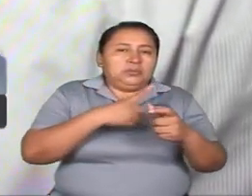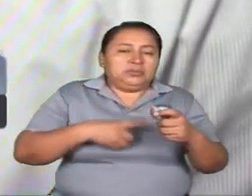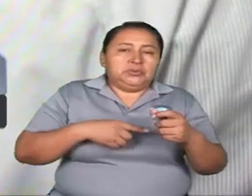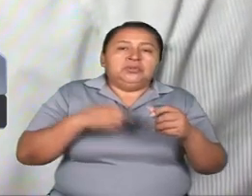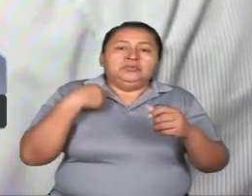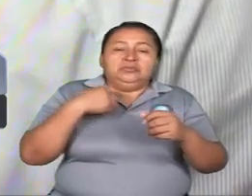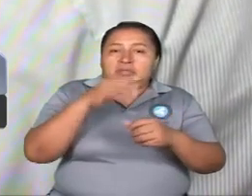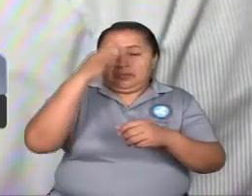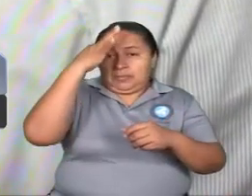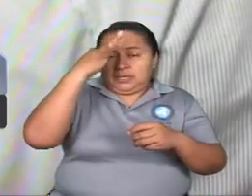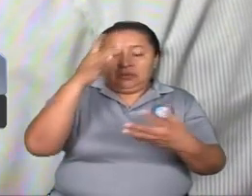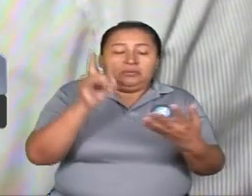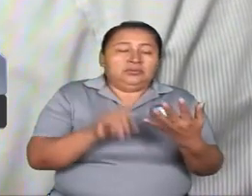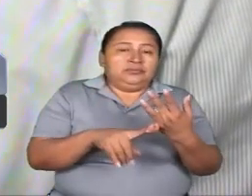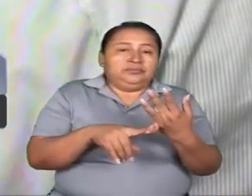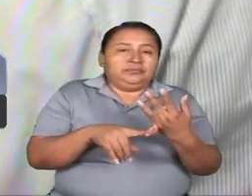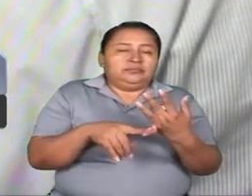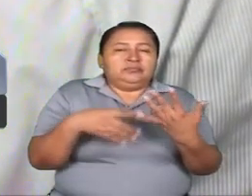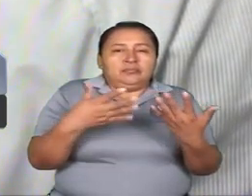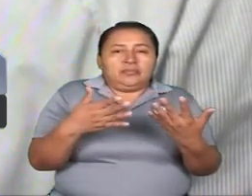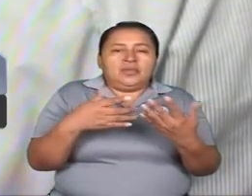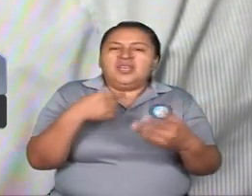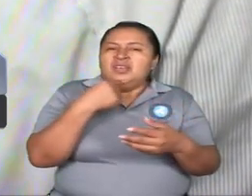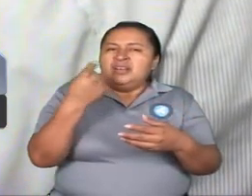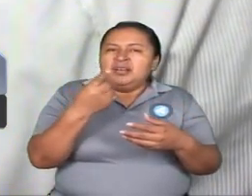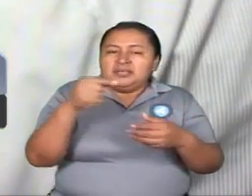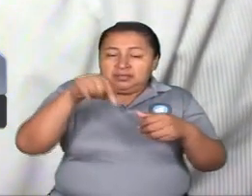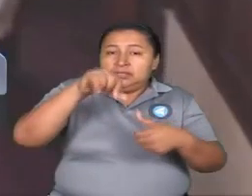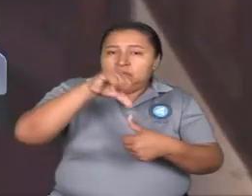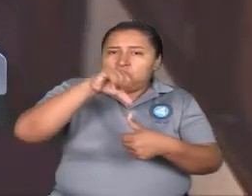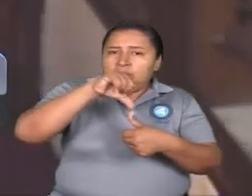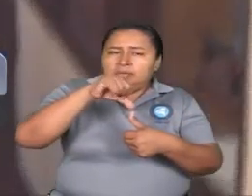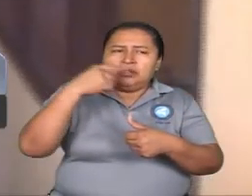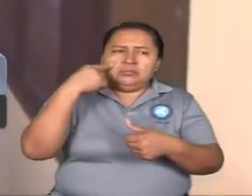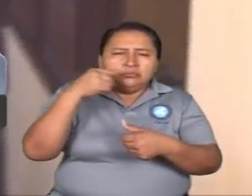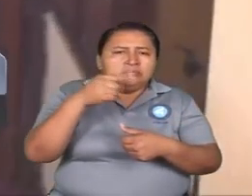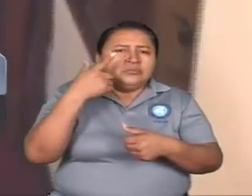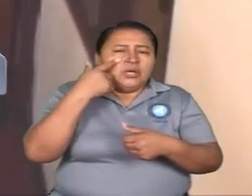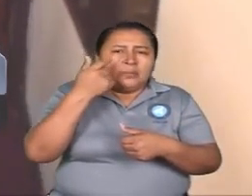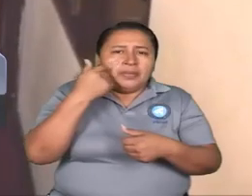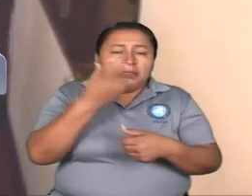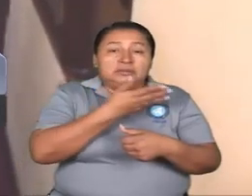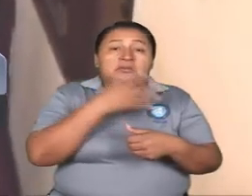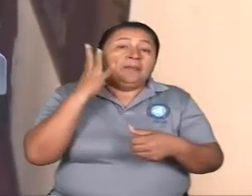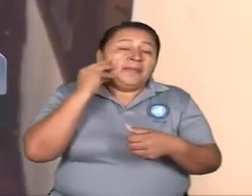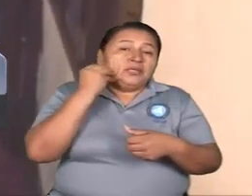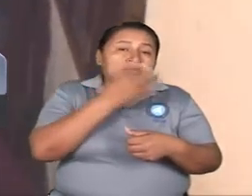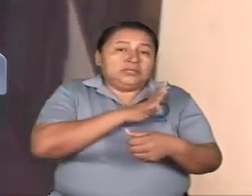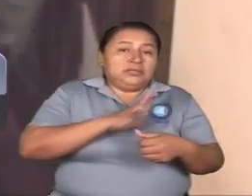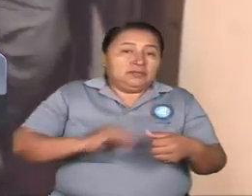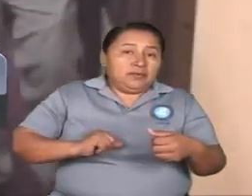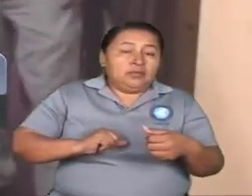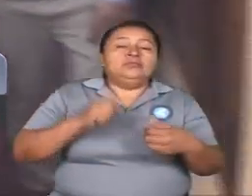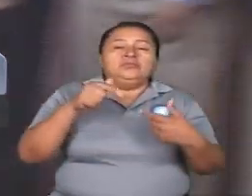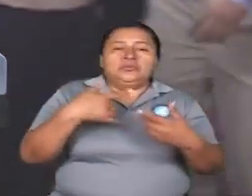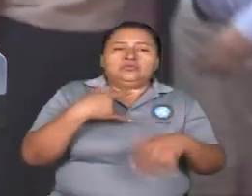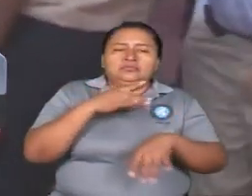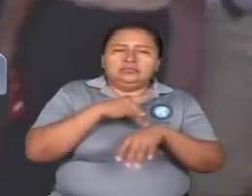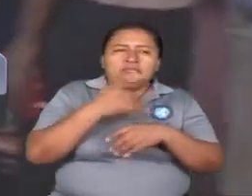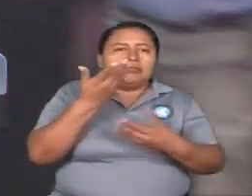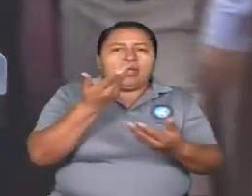Legislativa de México, de aquí en Centroamérica vimos la experiencia de El Salvador. Entonces, nos fuimos